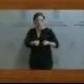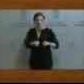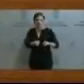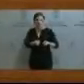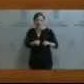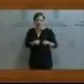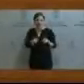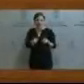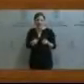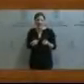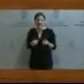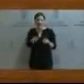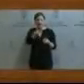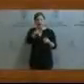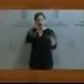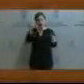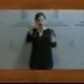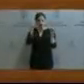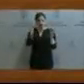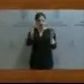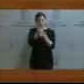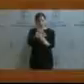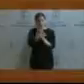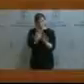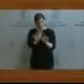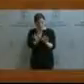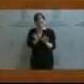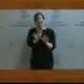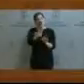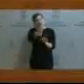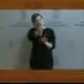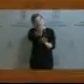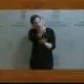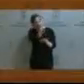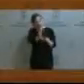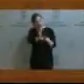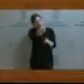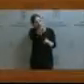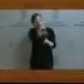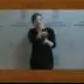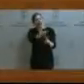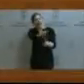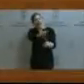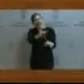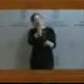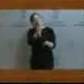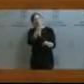Bueno, pues a este conejo, y no al que ustedes habían entendido al principio, me refiero.